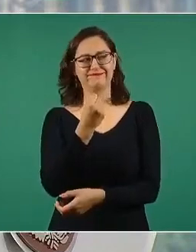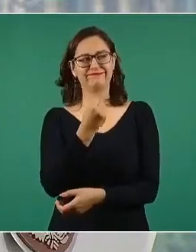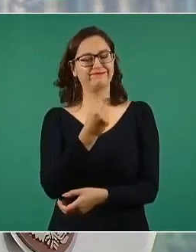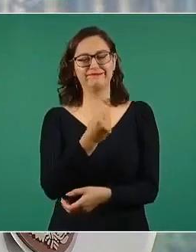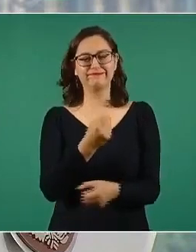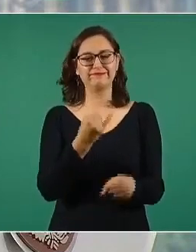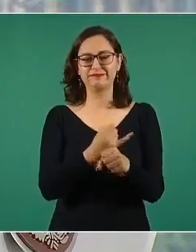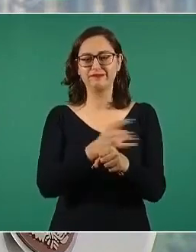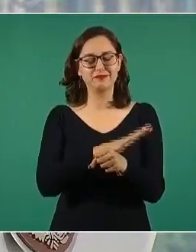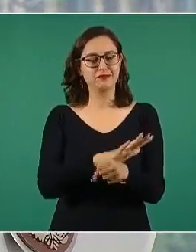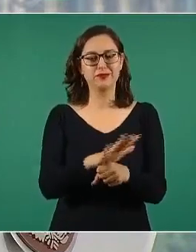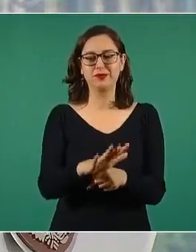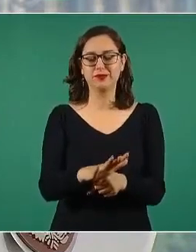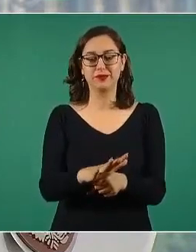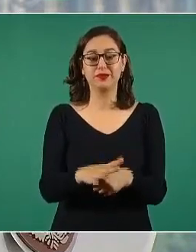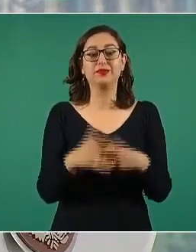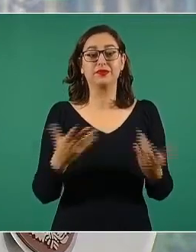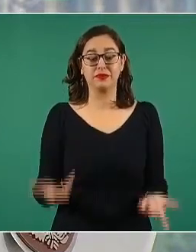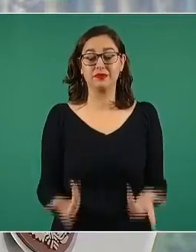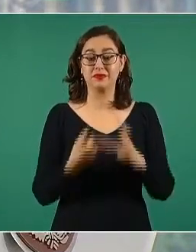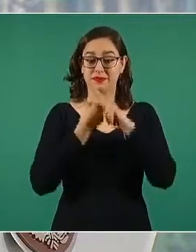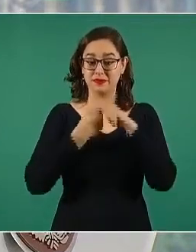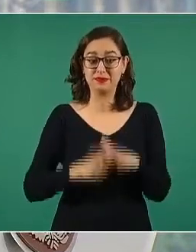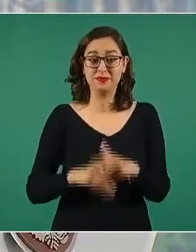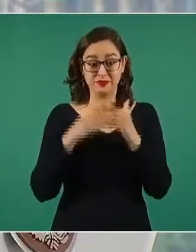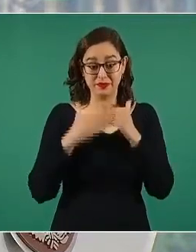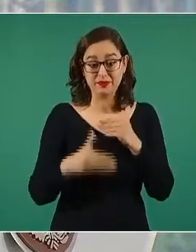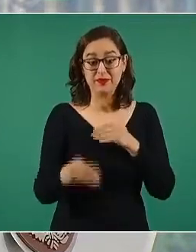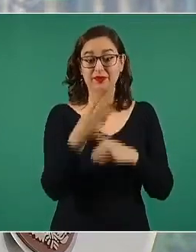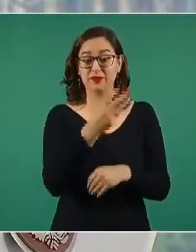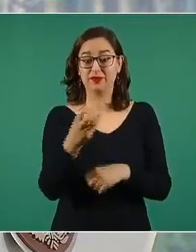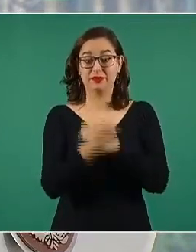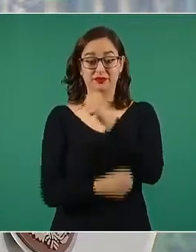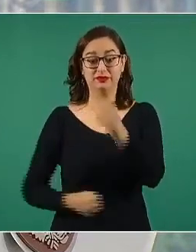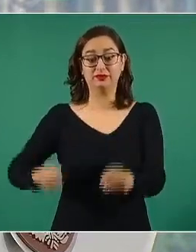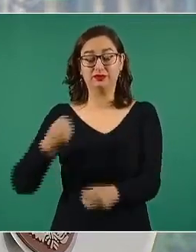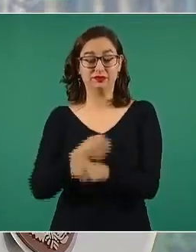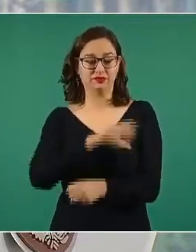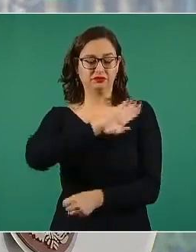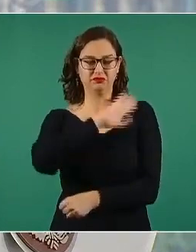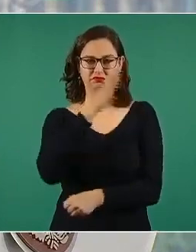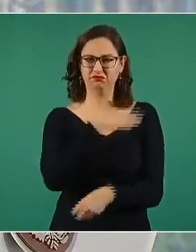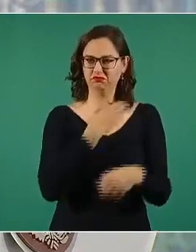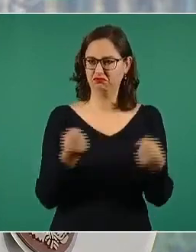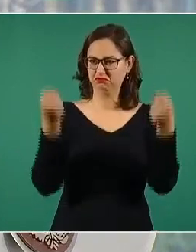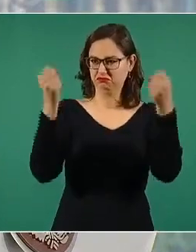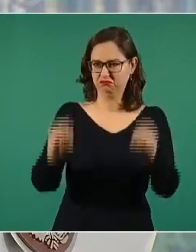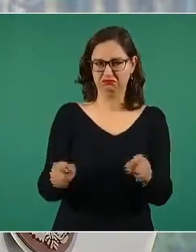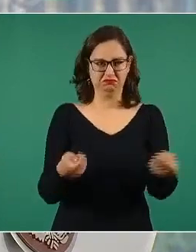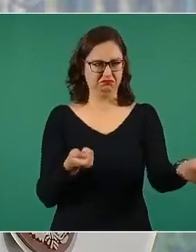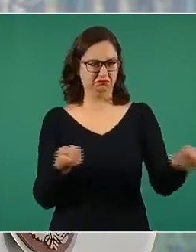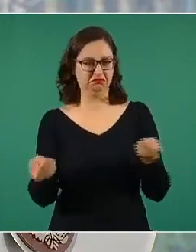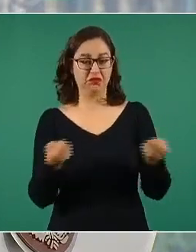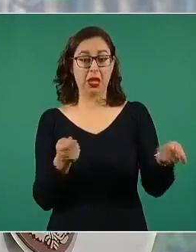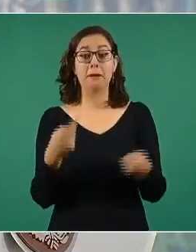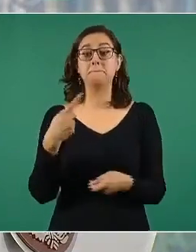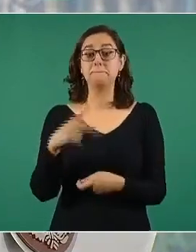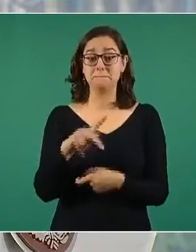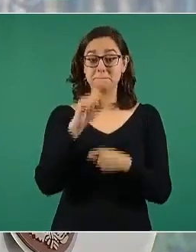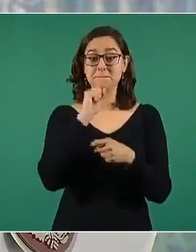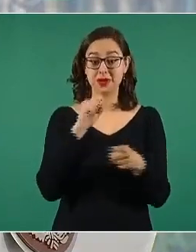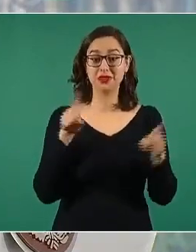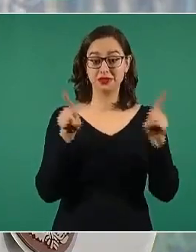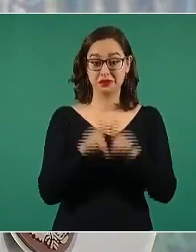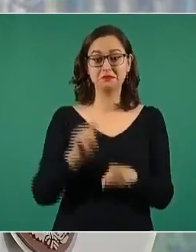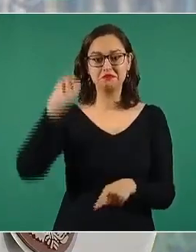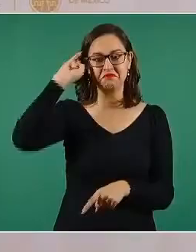española representó el inicio de la colonia, la imposición de una visión, pero también la resistencia